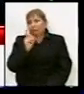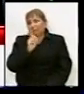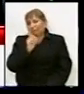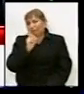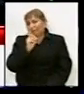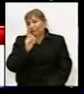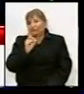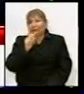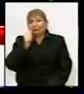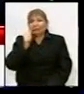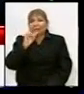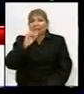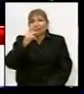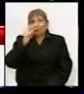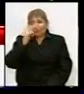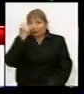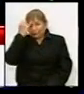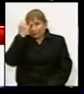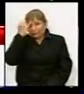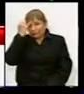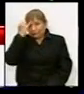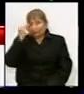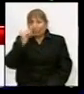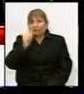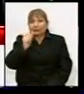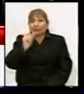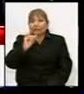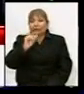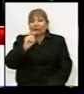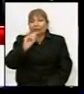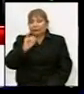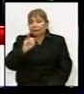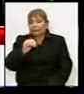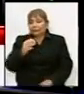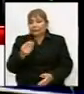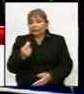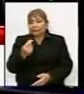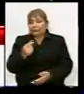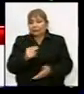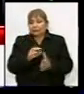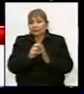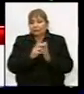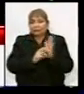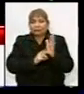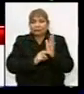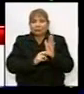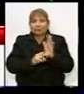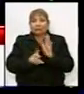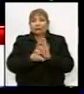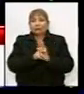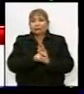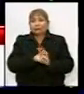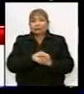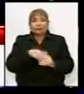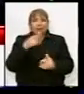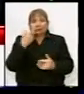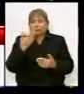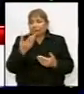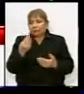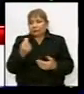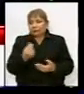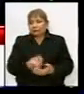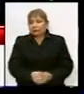haití y bien en el país que saca mucho más rápido un proyecto de ley entonces no se trata de sacar un proyecto